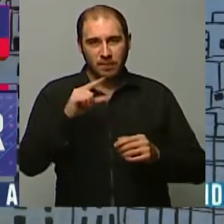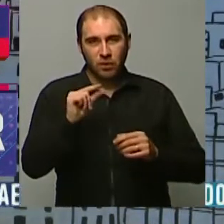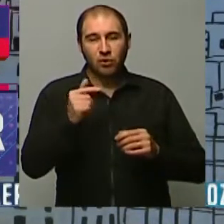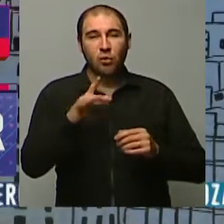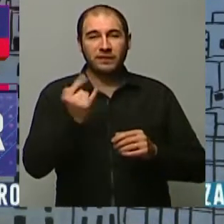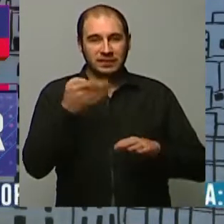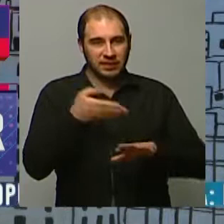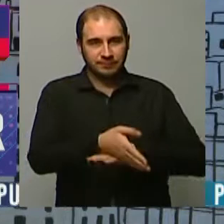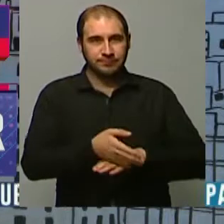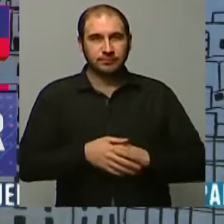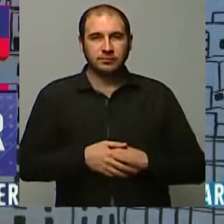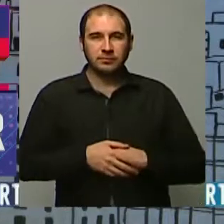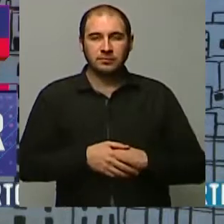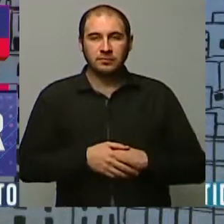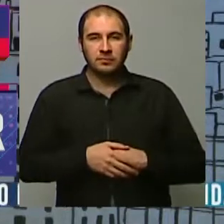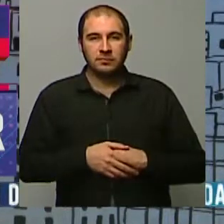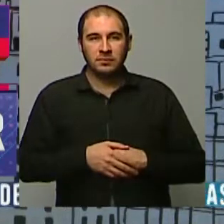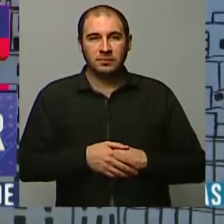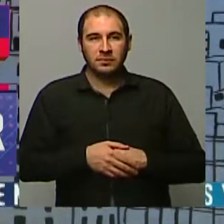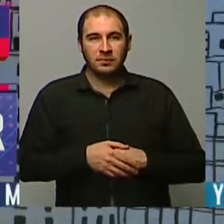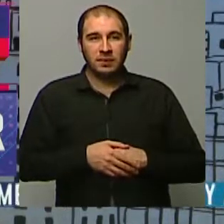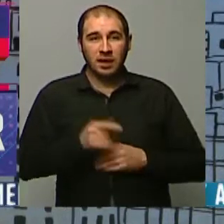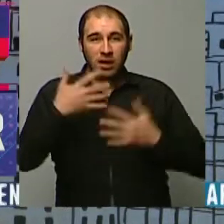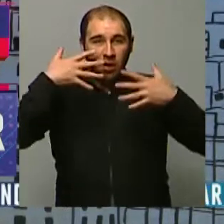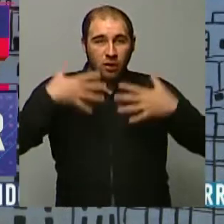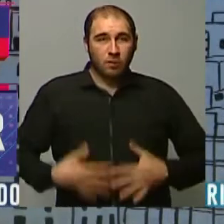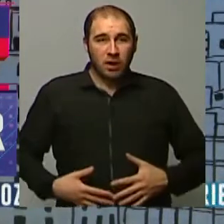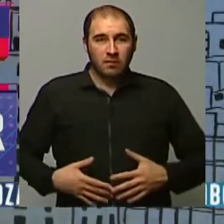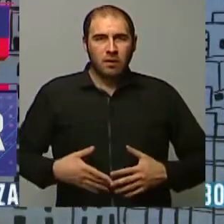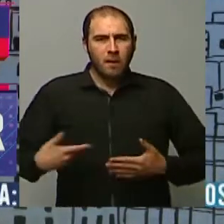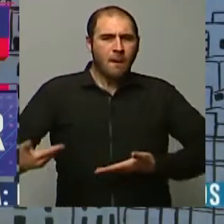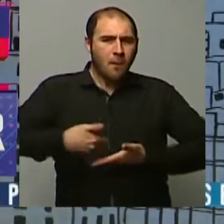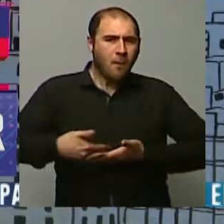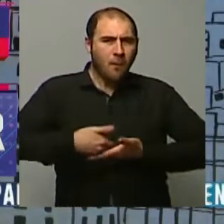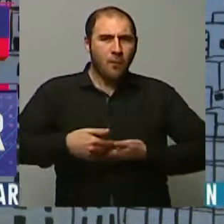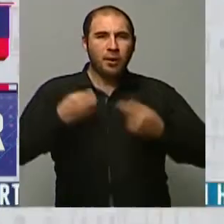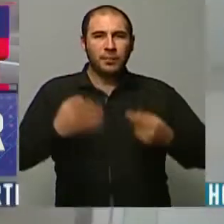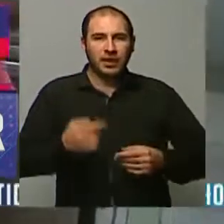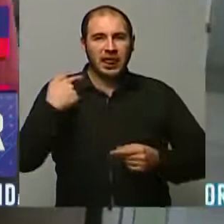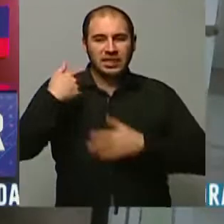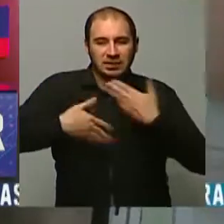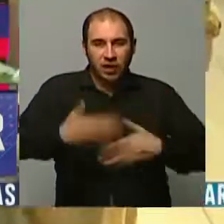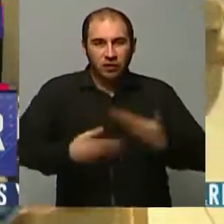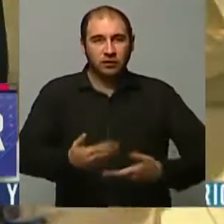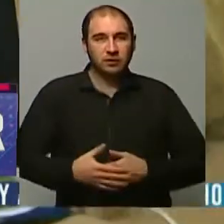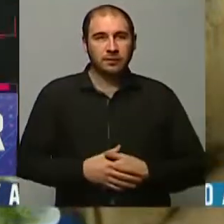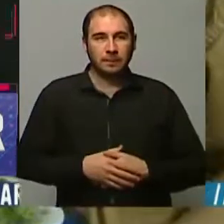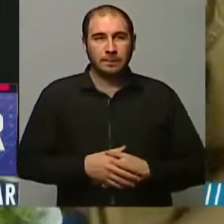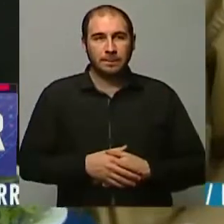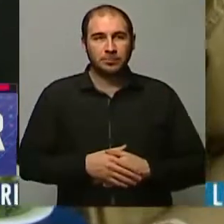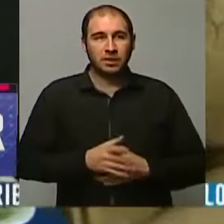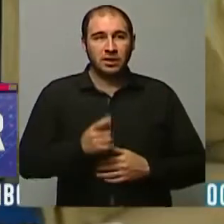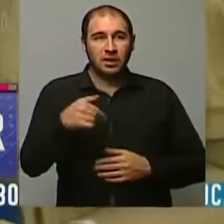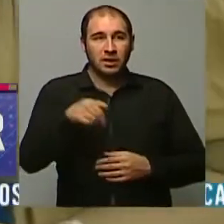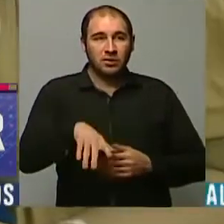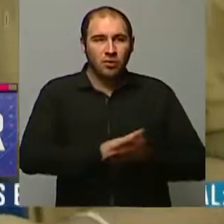a la universidad, hace que el cuerpo está muy exigido porque están en pleno desarrollo. Claro. Están con una